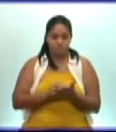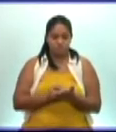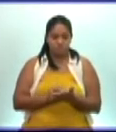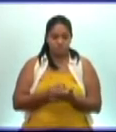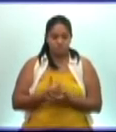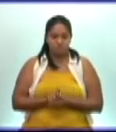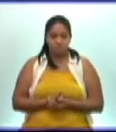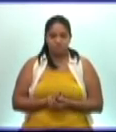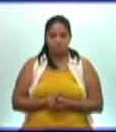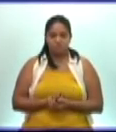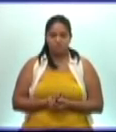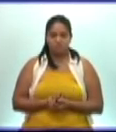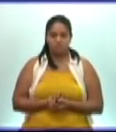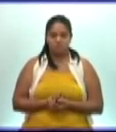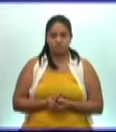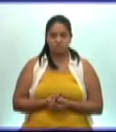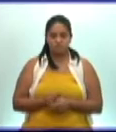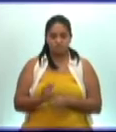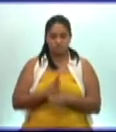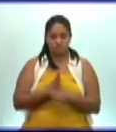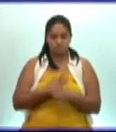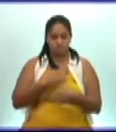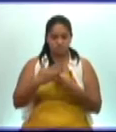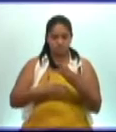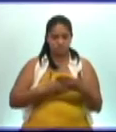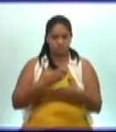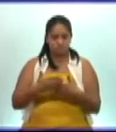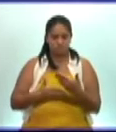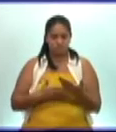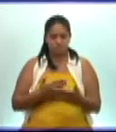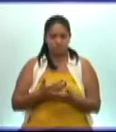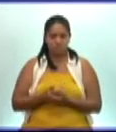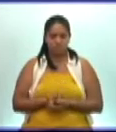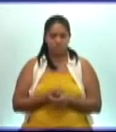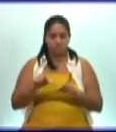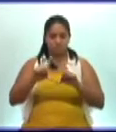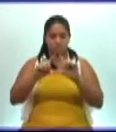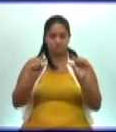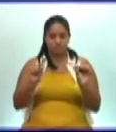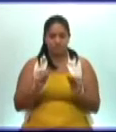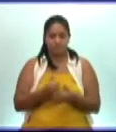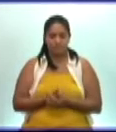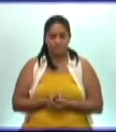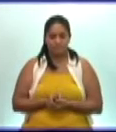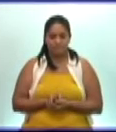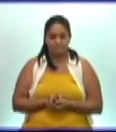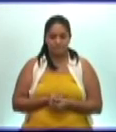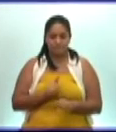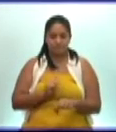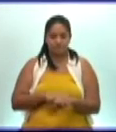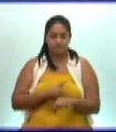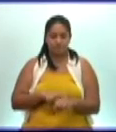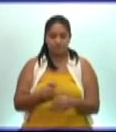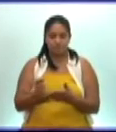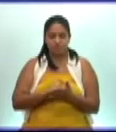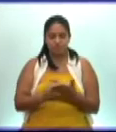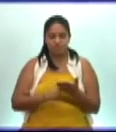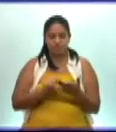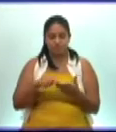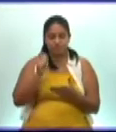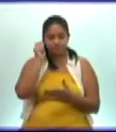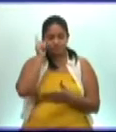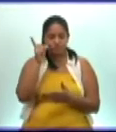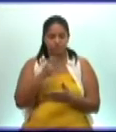en la resolución de diferentes problemas del texto. unos segundos para copiar esta idea.